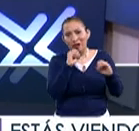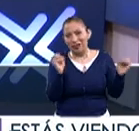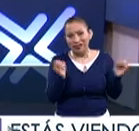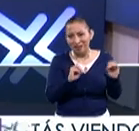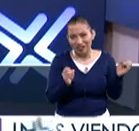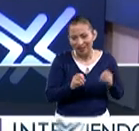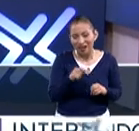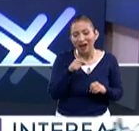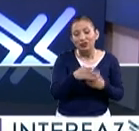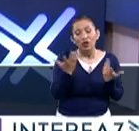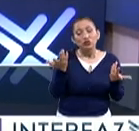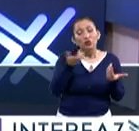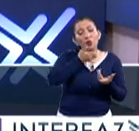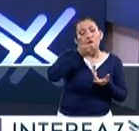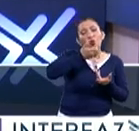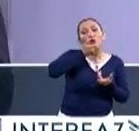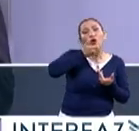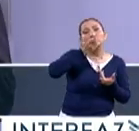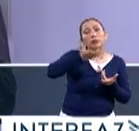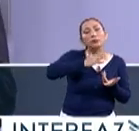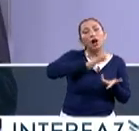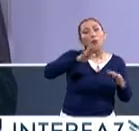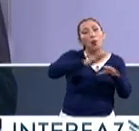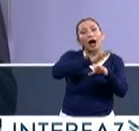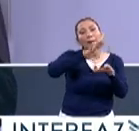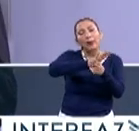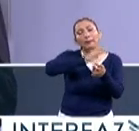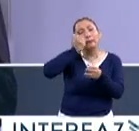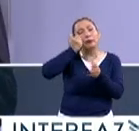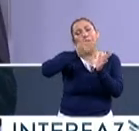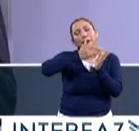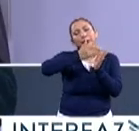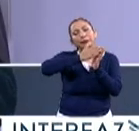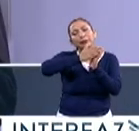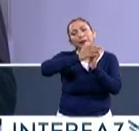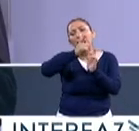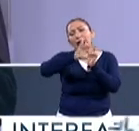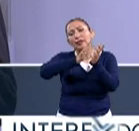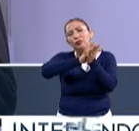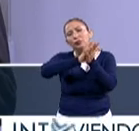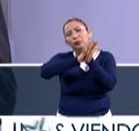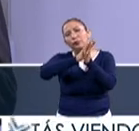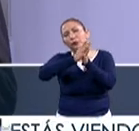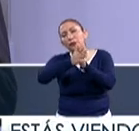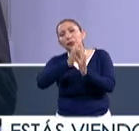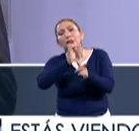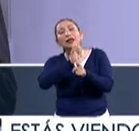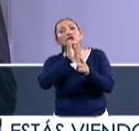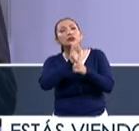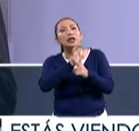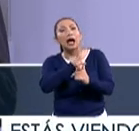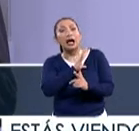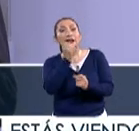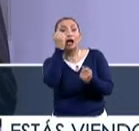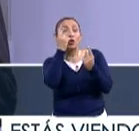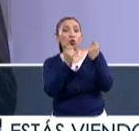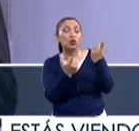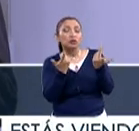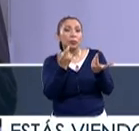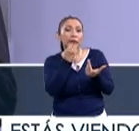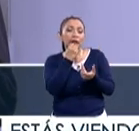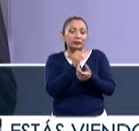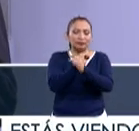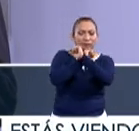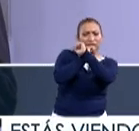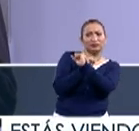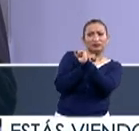entonces debemos entender que las costumbres tardan mucho en cambiar y además también hay resistencias culturales a